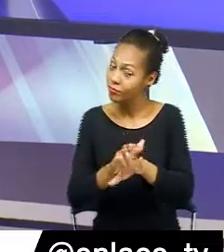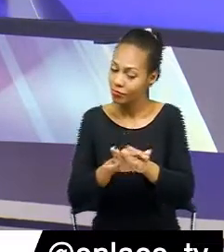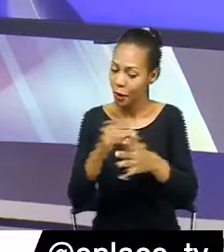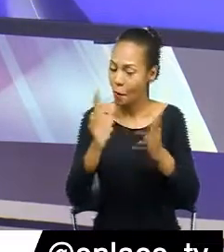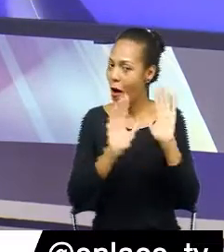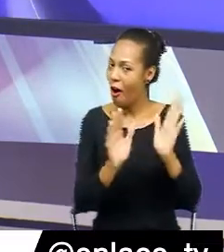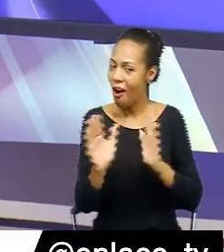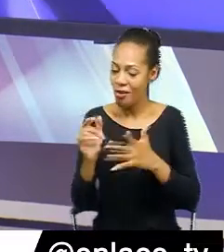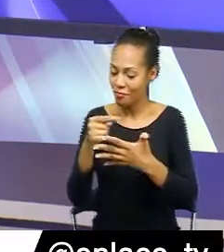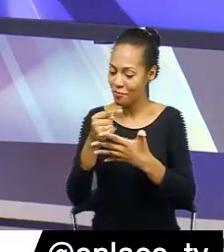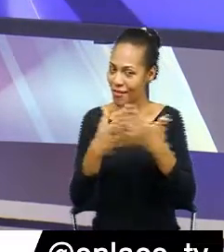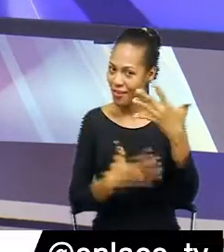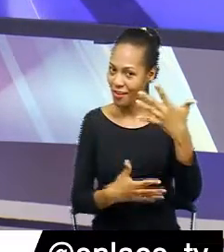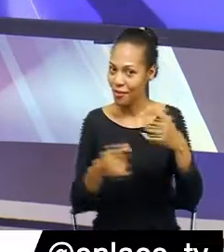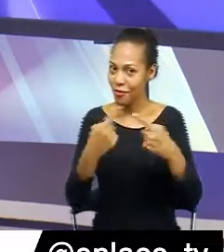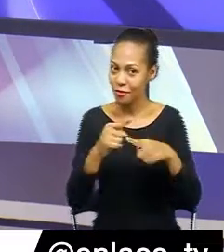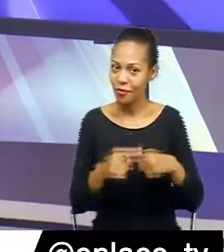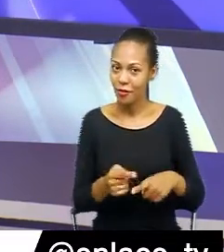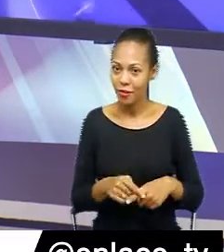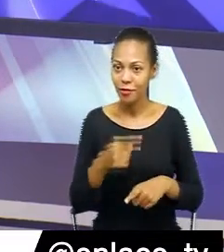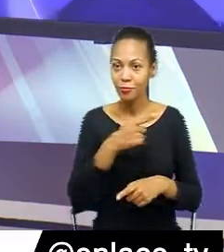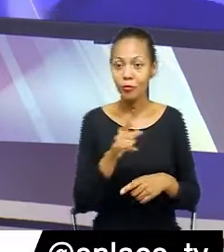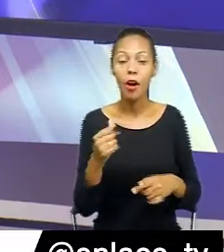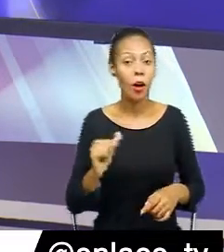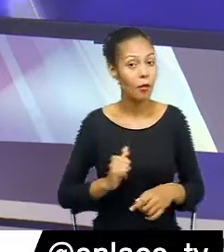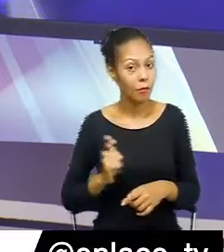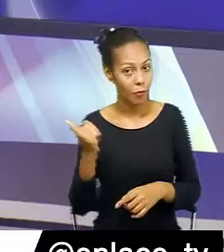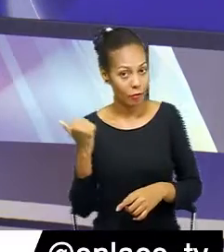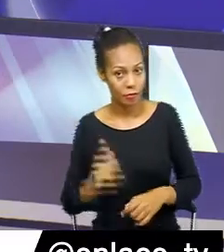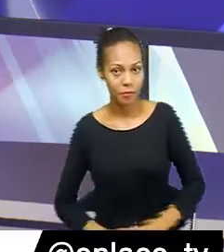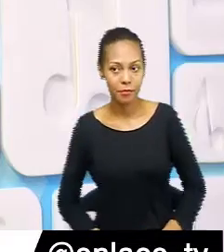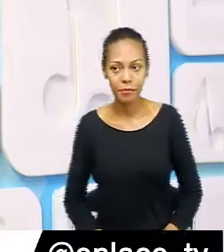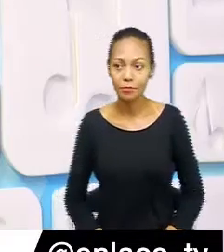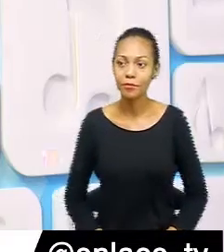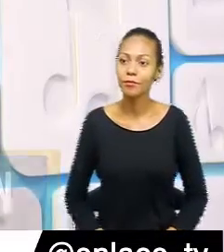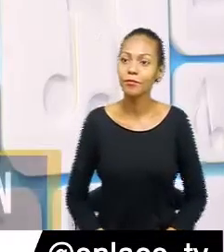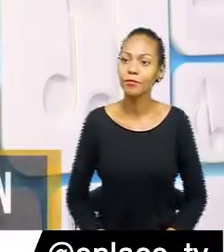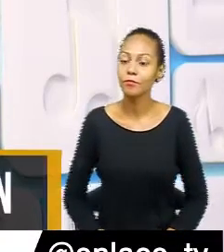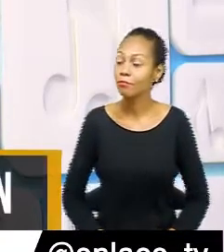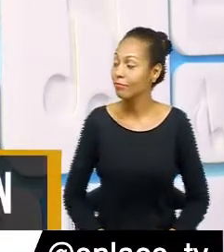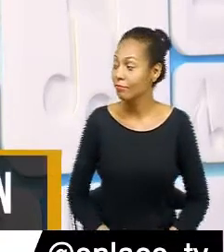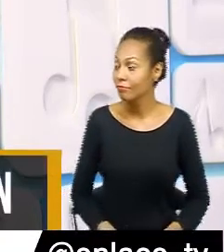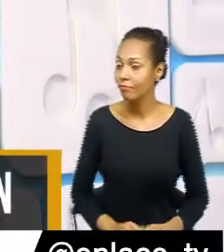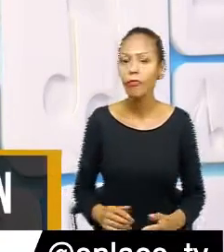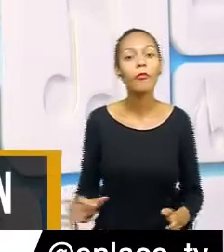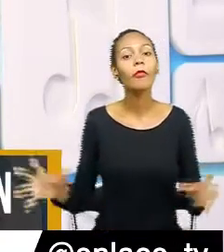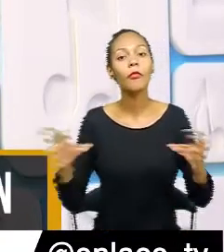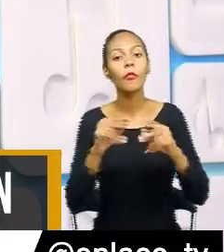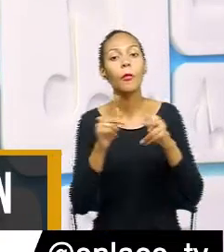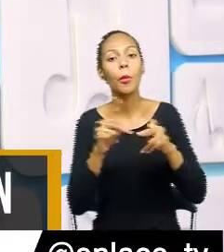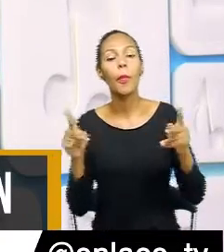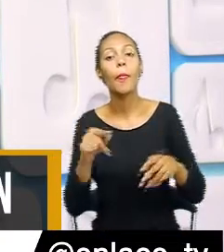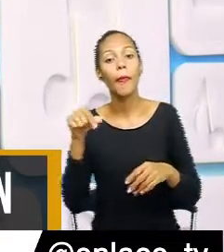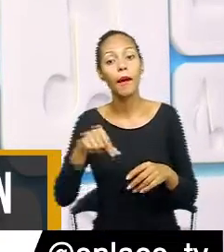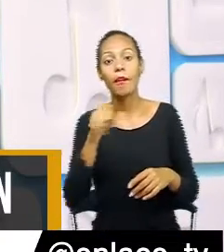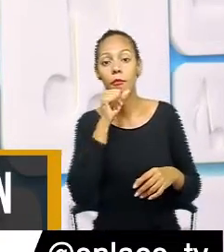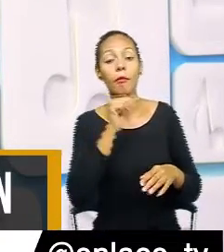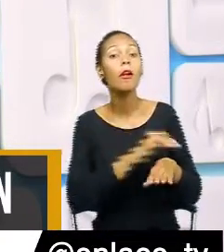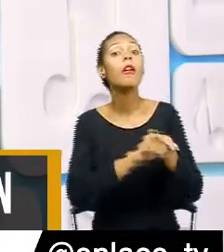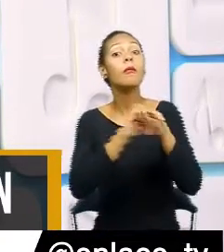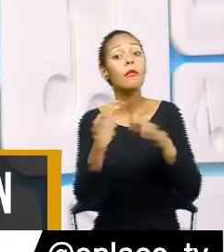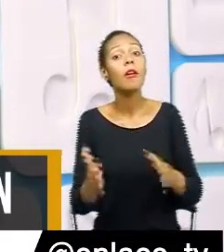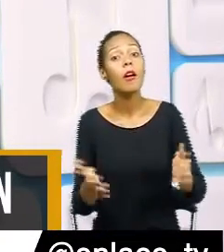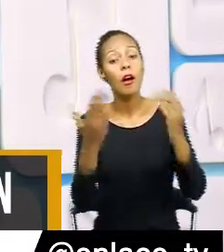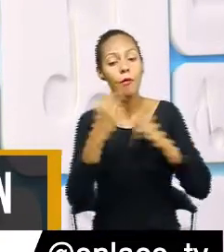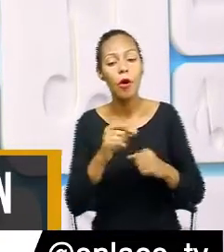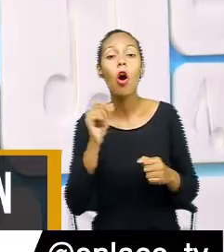esta programación especial. Eibar, la invitación entonces a nuestra comunidad. Bueno, para toda la gente de Barranca Bermeja, la invitación especial para este 11, 12